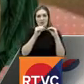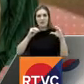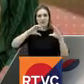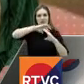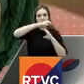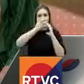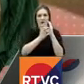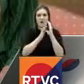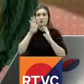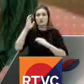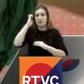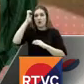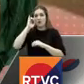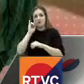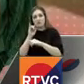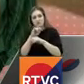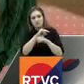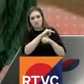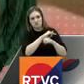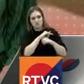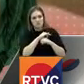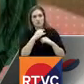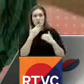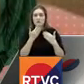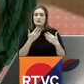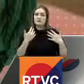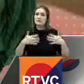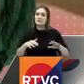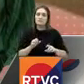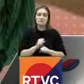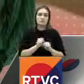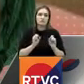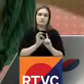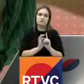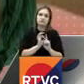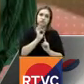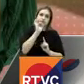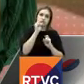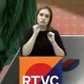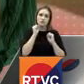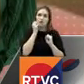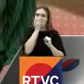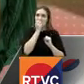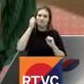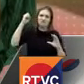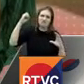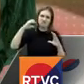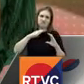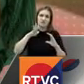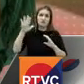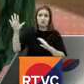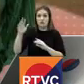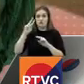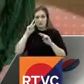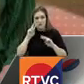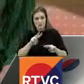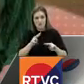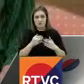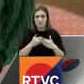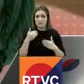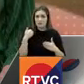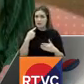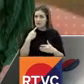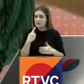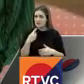Unión Europea reveló la tendencia en el incremento de las temperaturas mundiales. Según el programa científico, los últimos 7 años